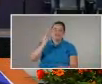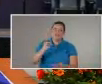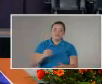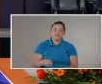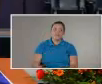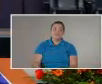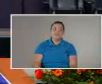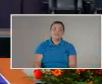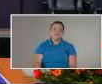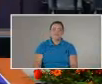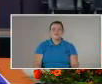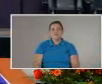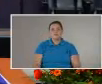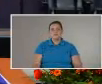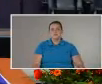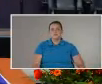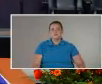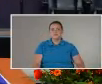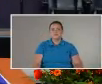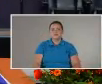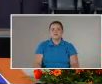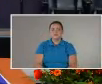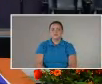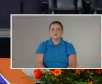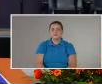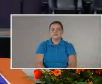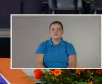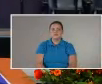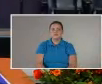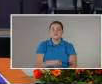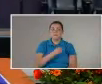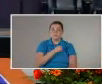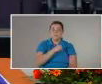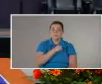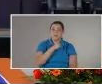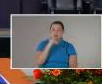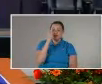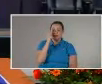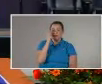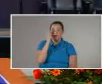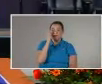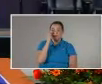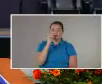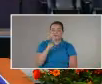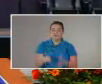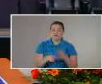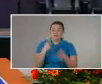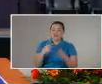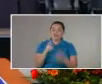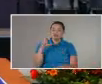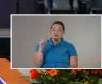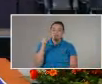Le dijo Jesús: espérate, Marta, quiero que oigas, porque a veces no escuchamos, hermano.